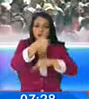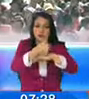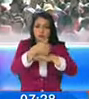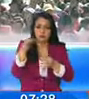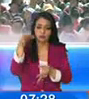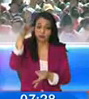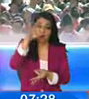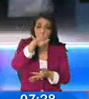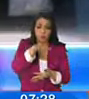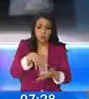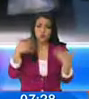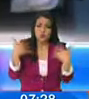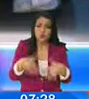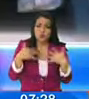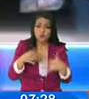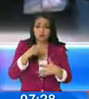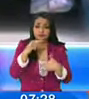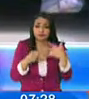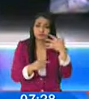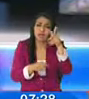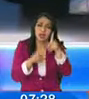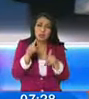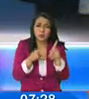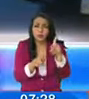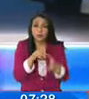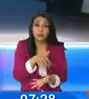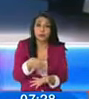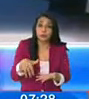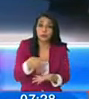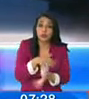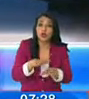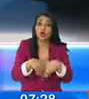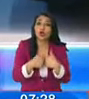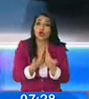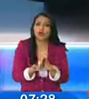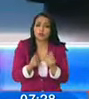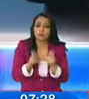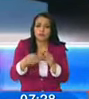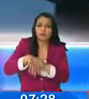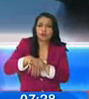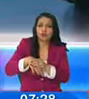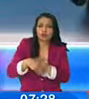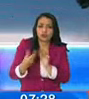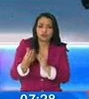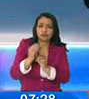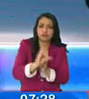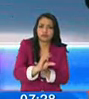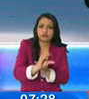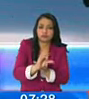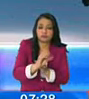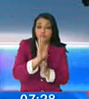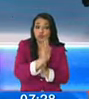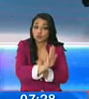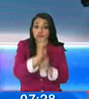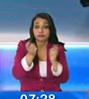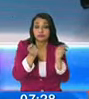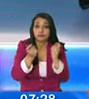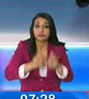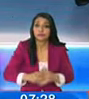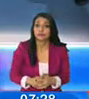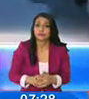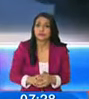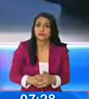documento alerta sobre varios cuestionamientos que tiene sobre el manejo de los fondos de pensiones que administra la entidad. Ahora,